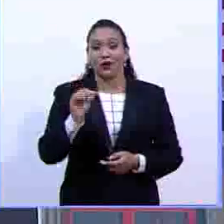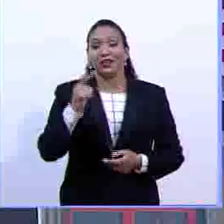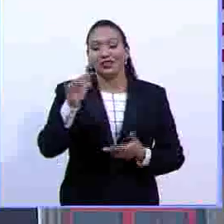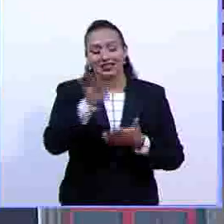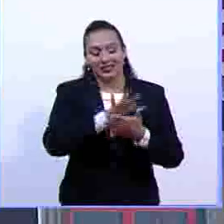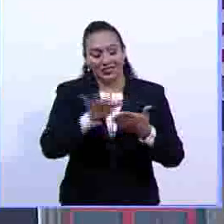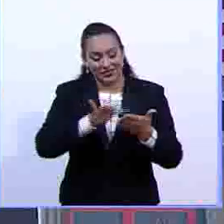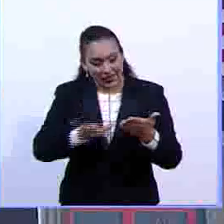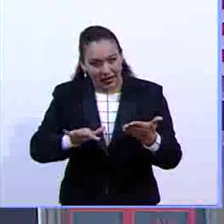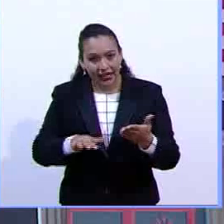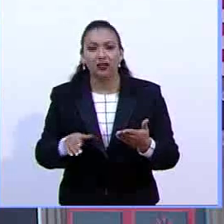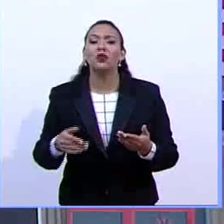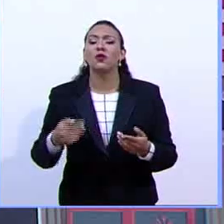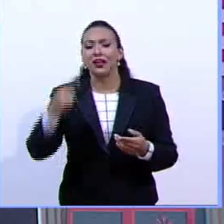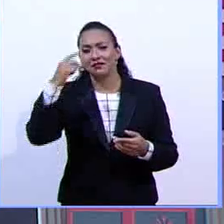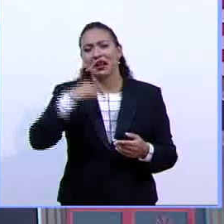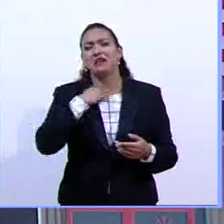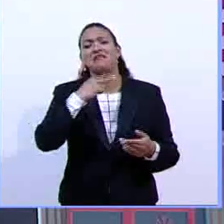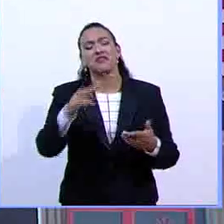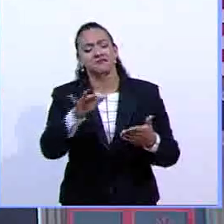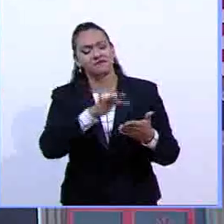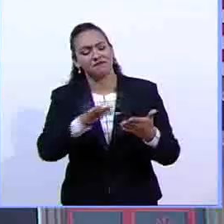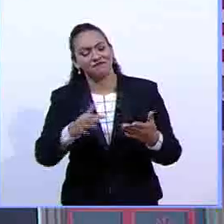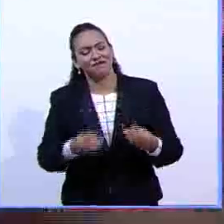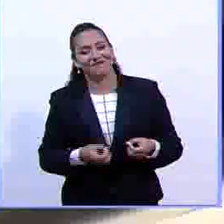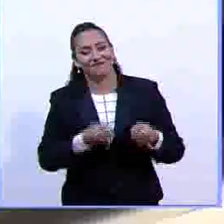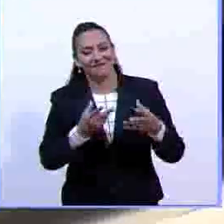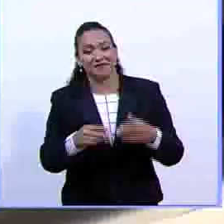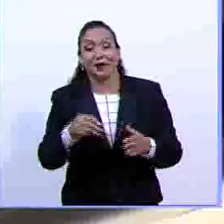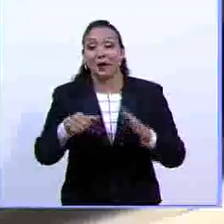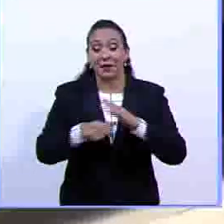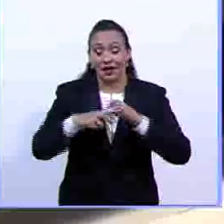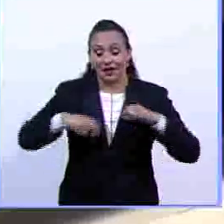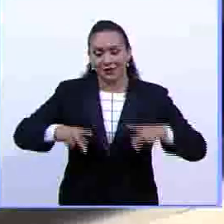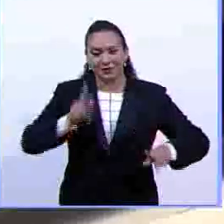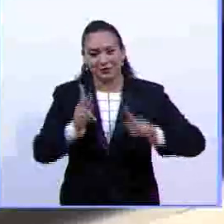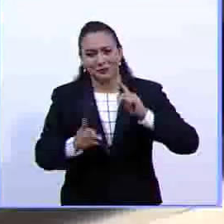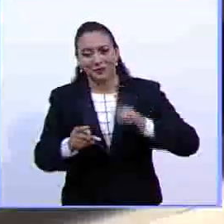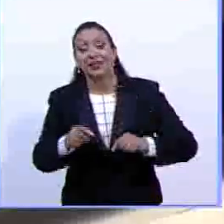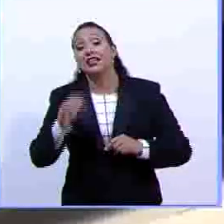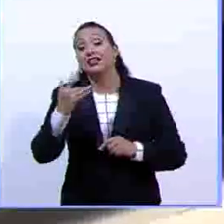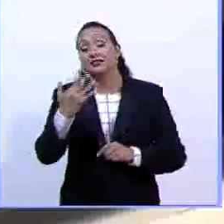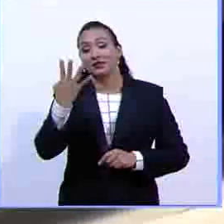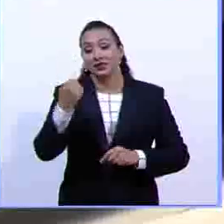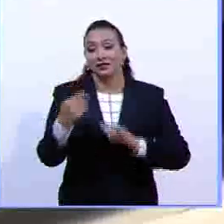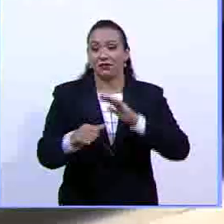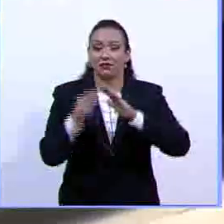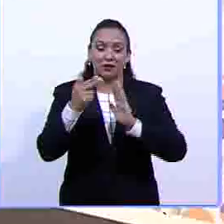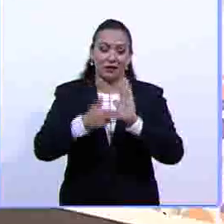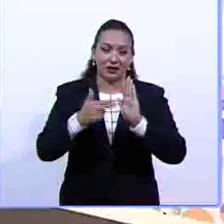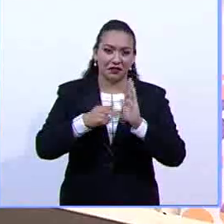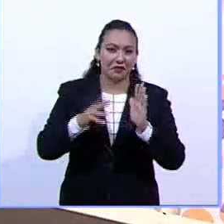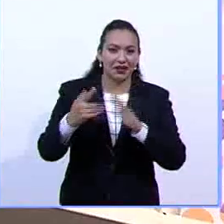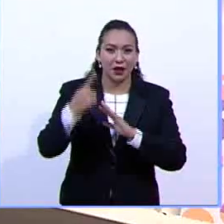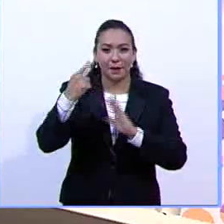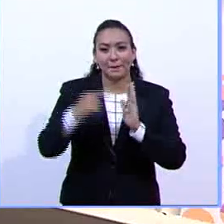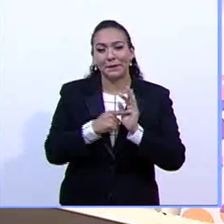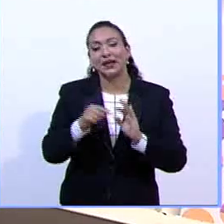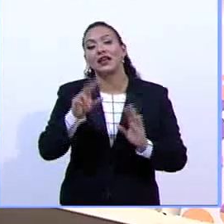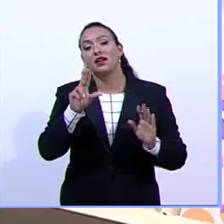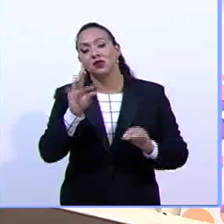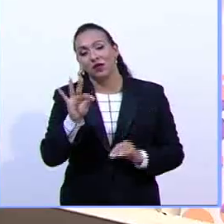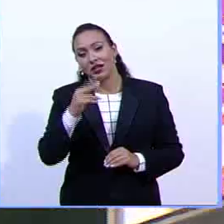lecturas, narraciones en voz alta y recitales, 25 mesas redondas y 59 talleres. En total se prevén